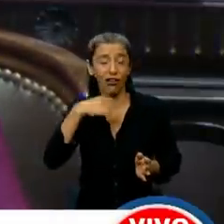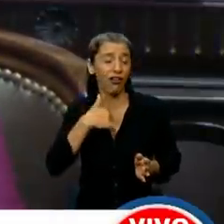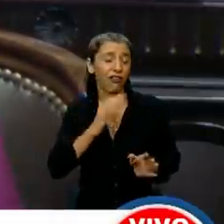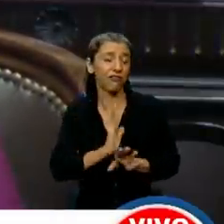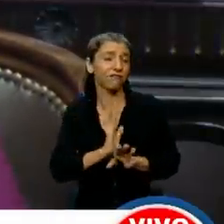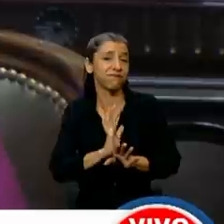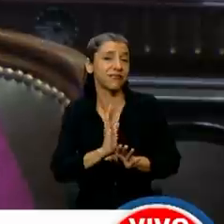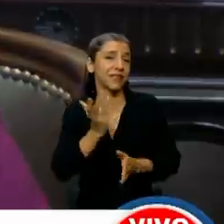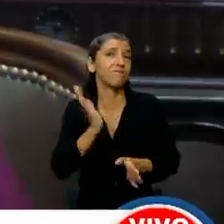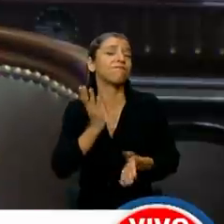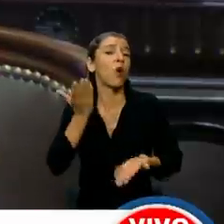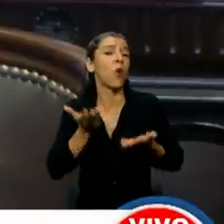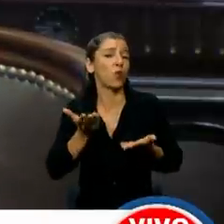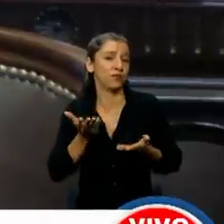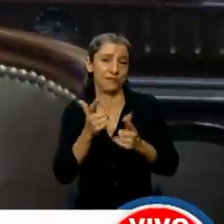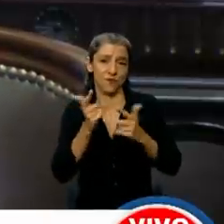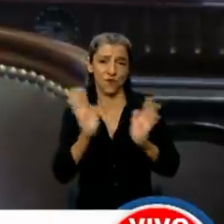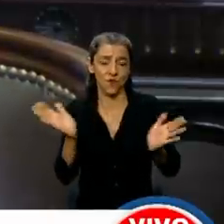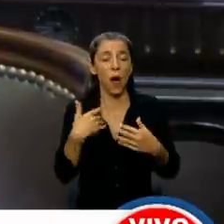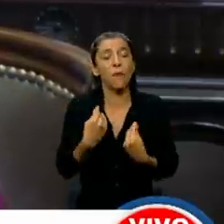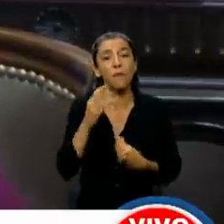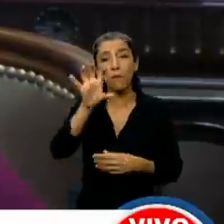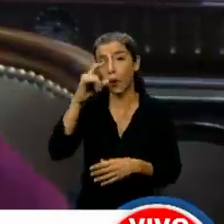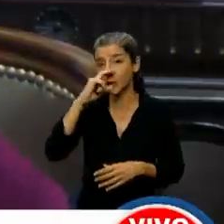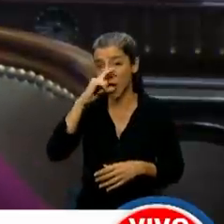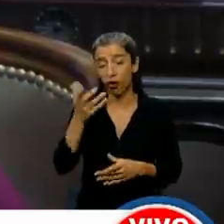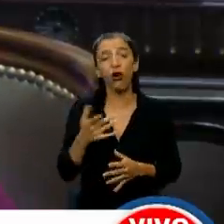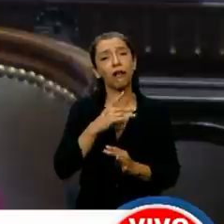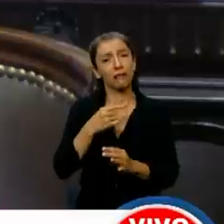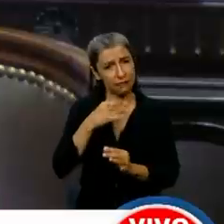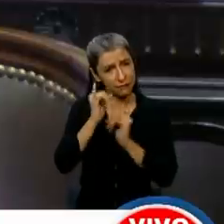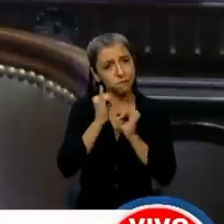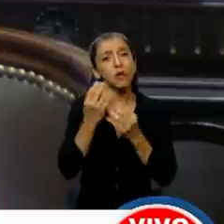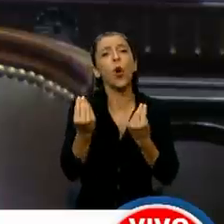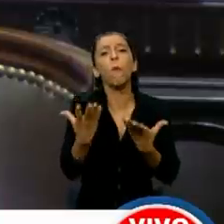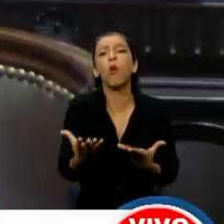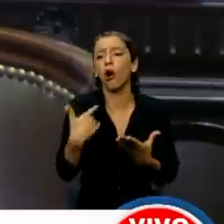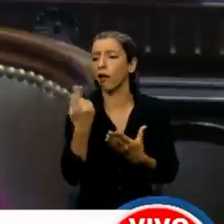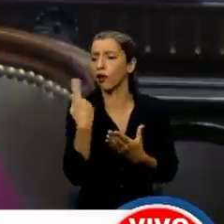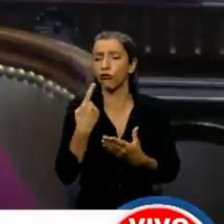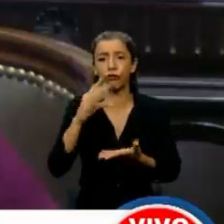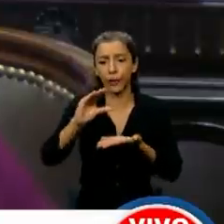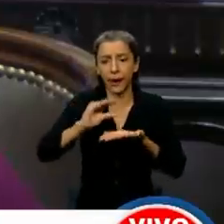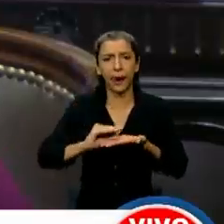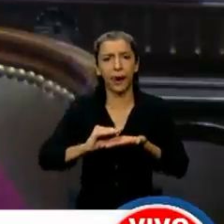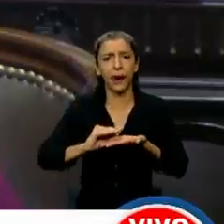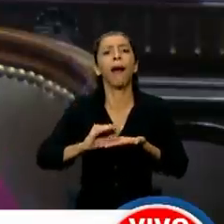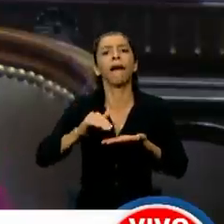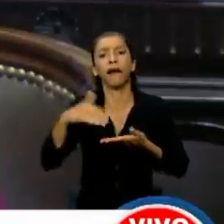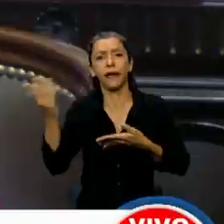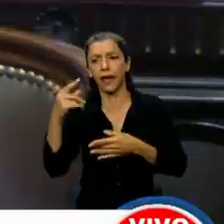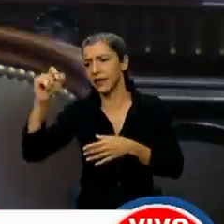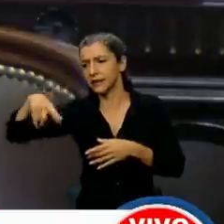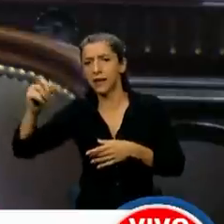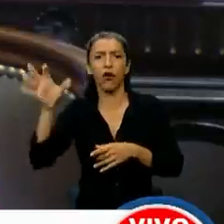la provincia de corrientes recibe mucho menos fondo que sus vecinas chaco y misiones por ejemplo si miramos la